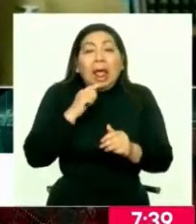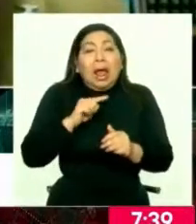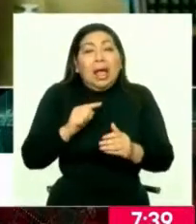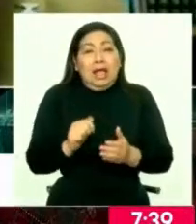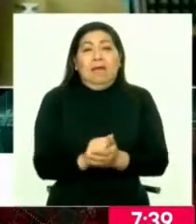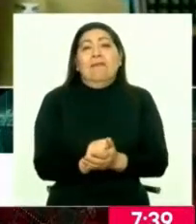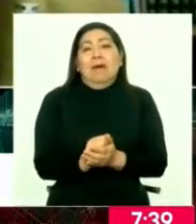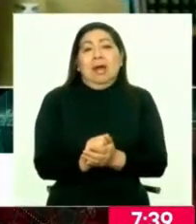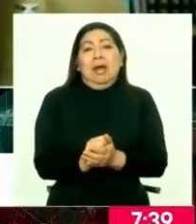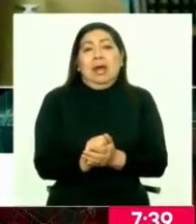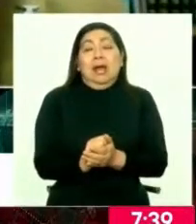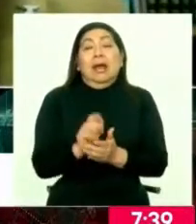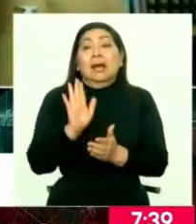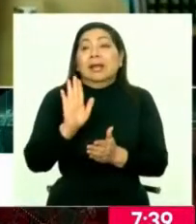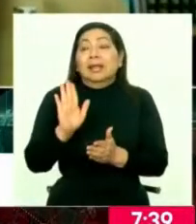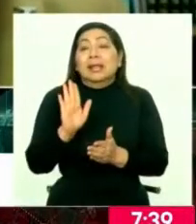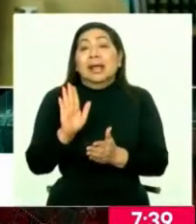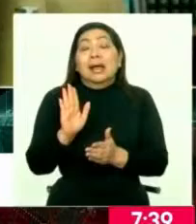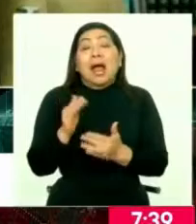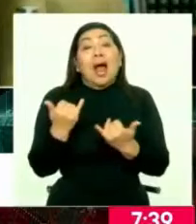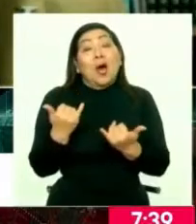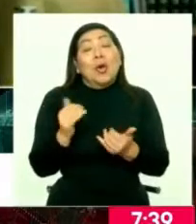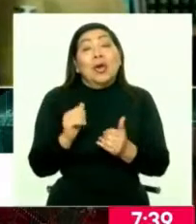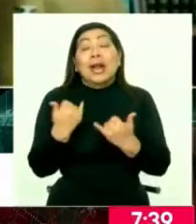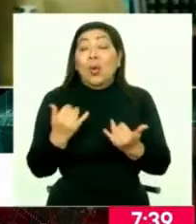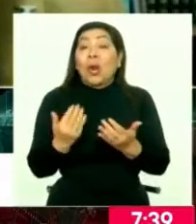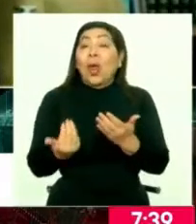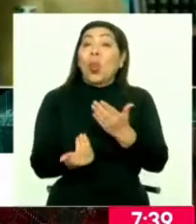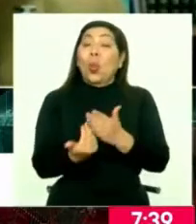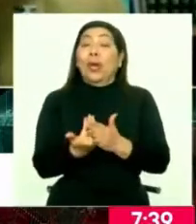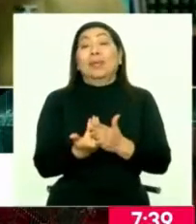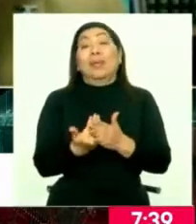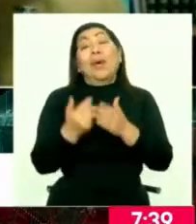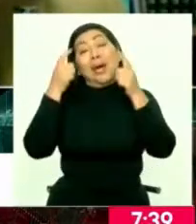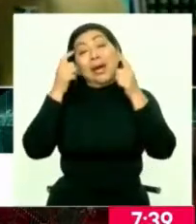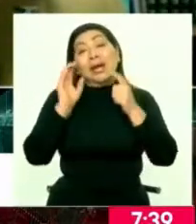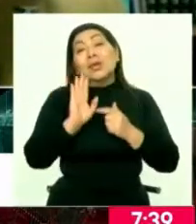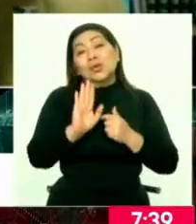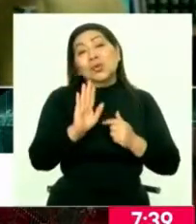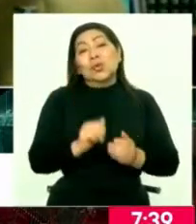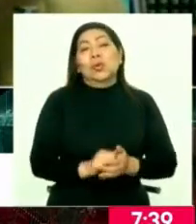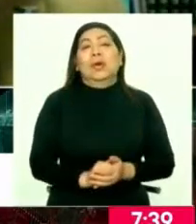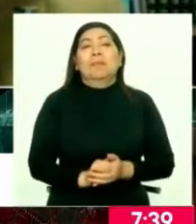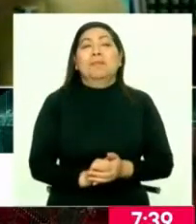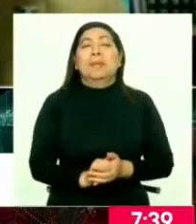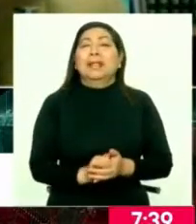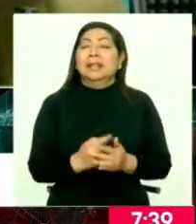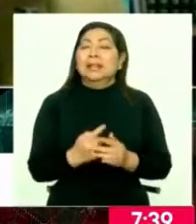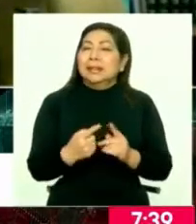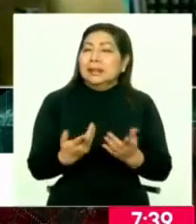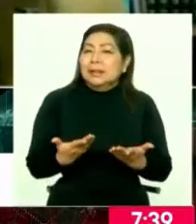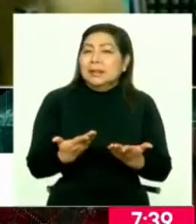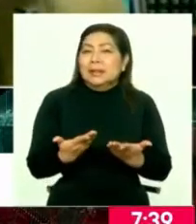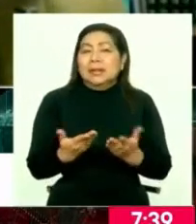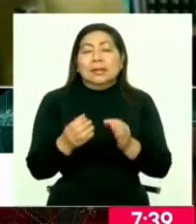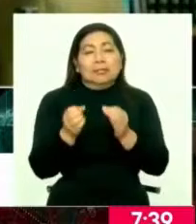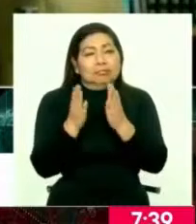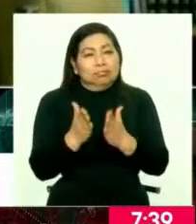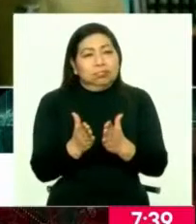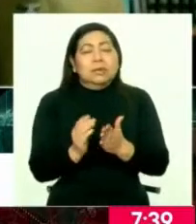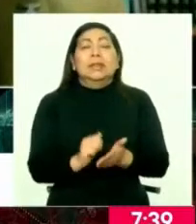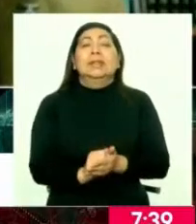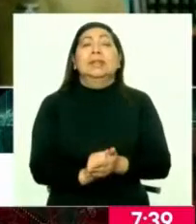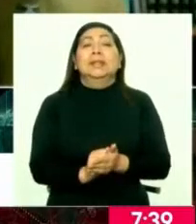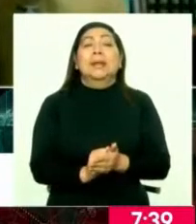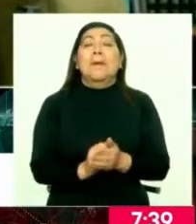Estado a la reina Isabel, bueno, y ahora Carlos III. Eso, si quieren, es una cosa más formal, más